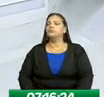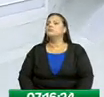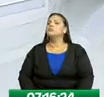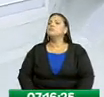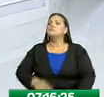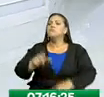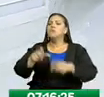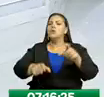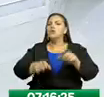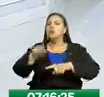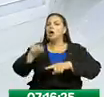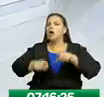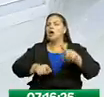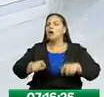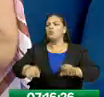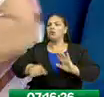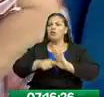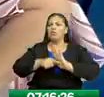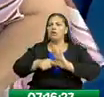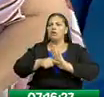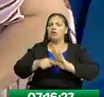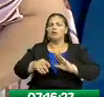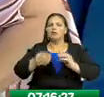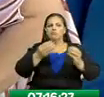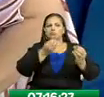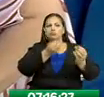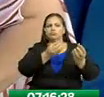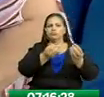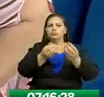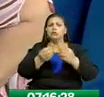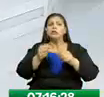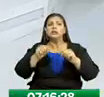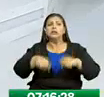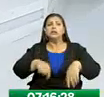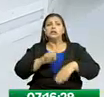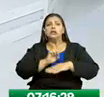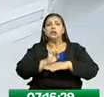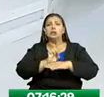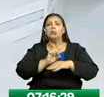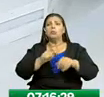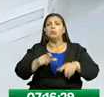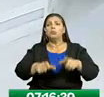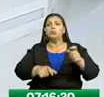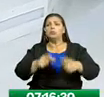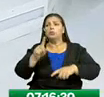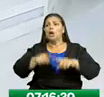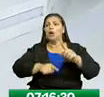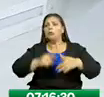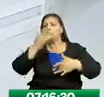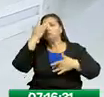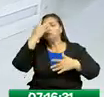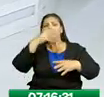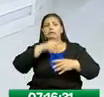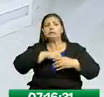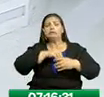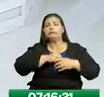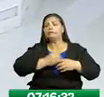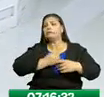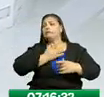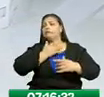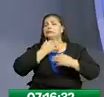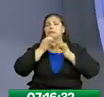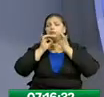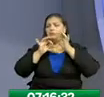casos sospechosos. ¿Es esto verdad o solo hay un solo caso sospechoso? Bueno, los socios estratégicos en los puntos de